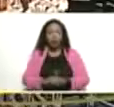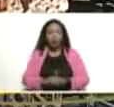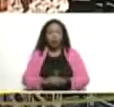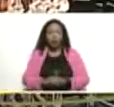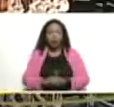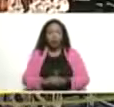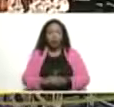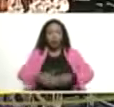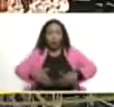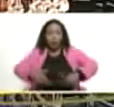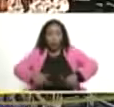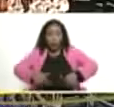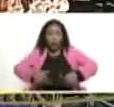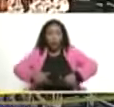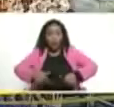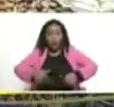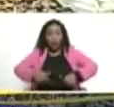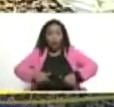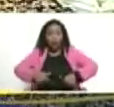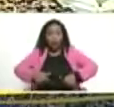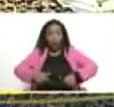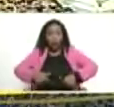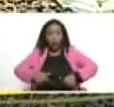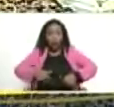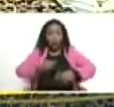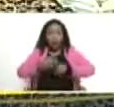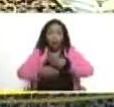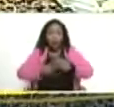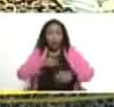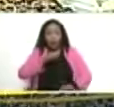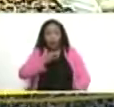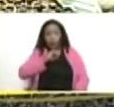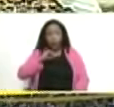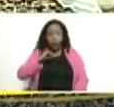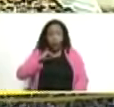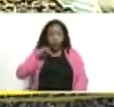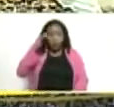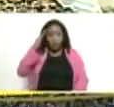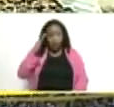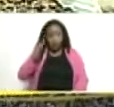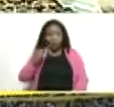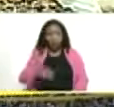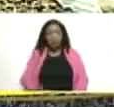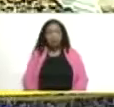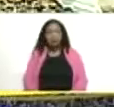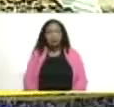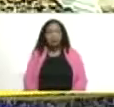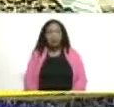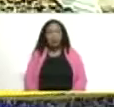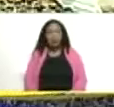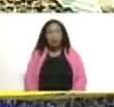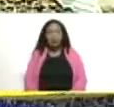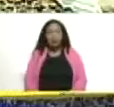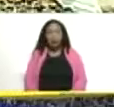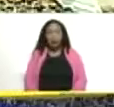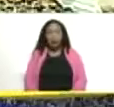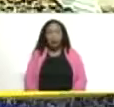máximos esfuerzos y sacrificios de nuestro personal militar, entre las cuales